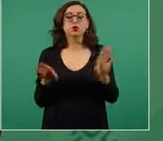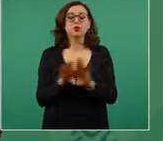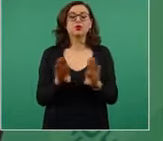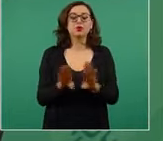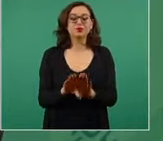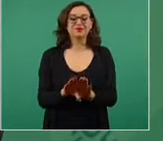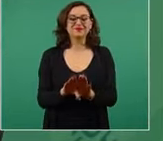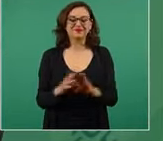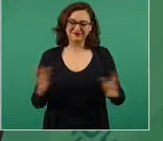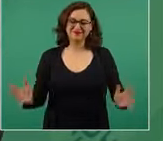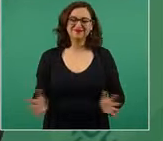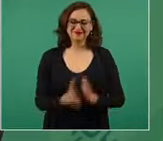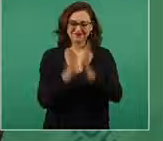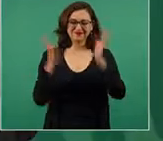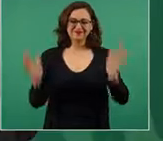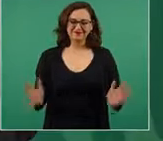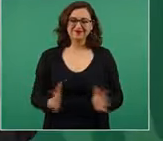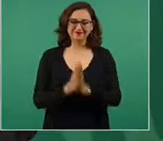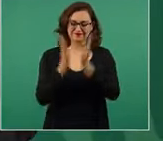Participando.